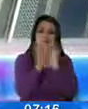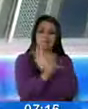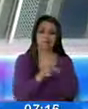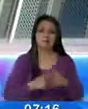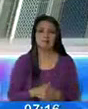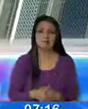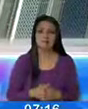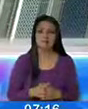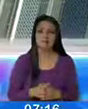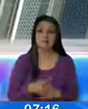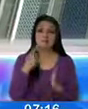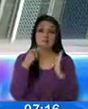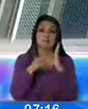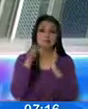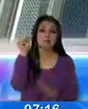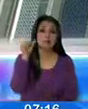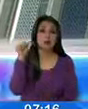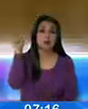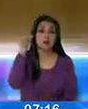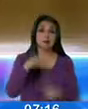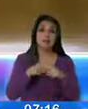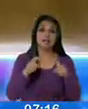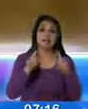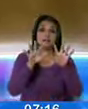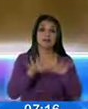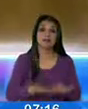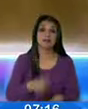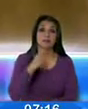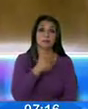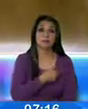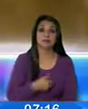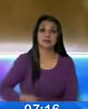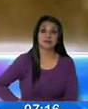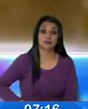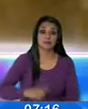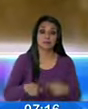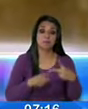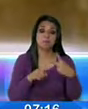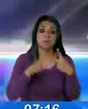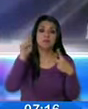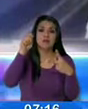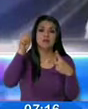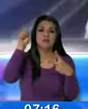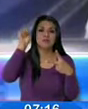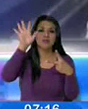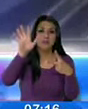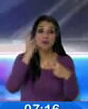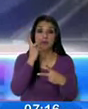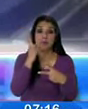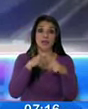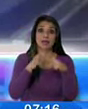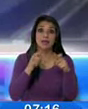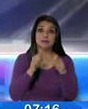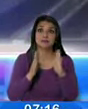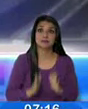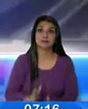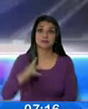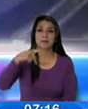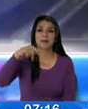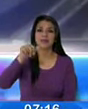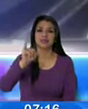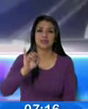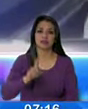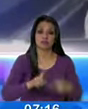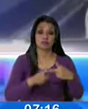de ellos, la filtración de un audio del exsecretario de la Presidencia, Eduardo Mangas, y el otro, un video donde se podía ver al exlegislador Raúl Patiño hablar